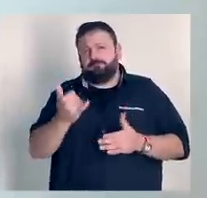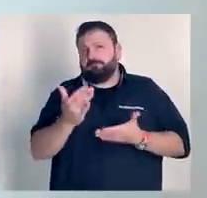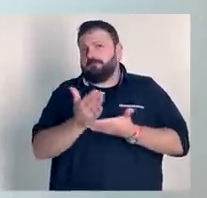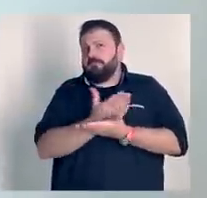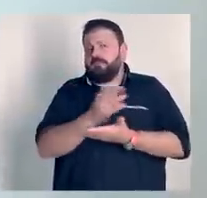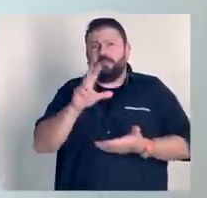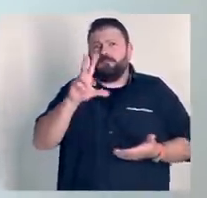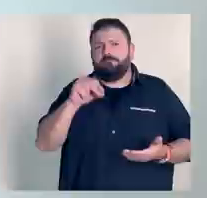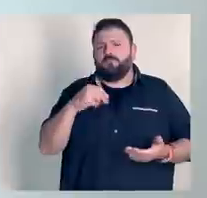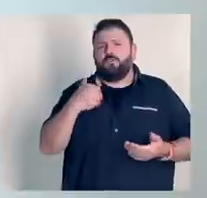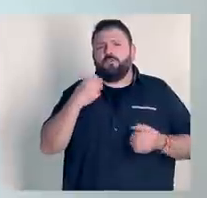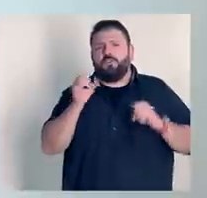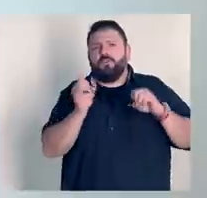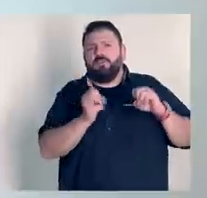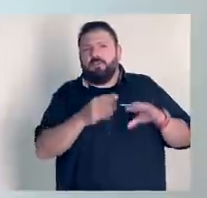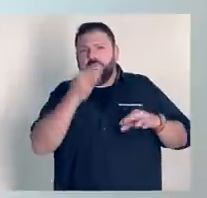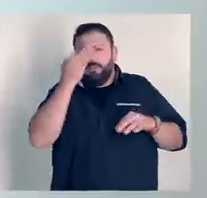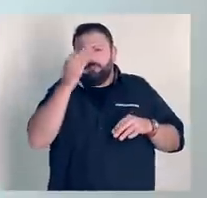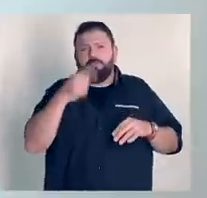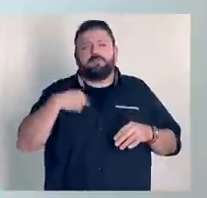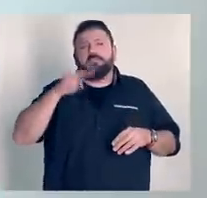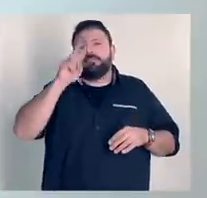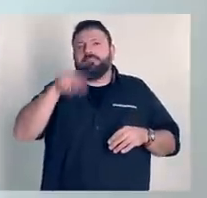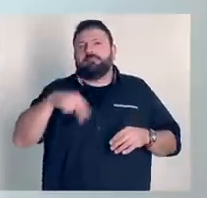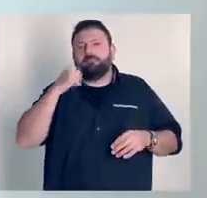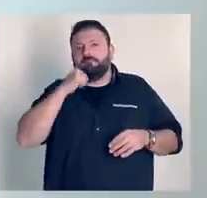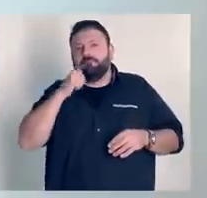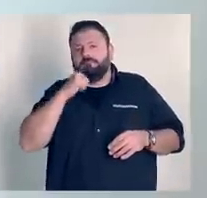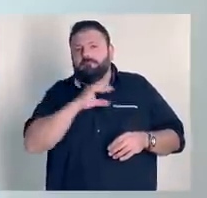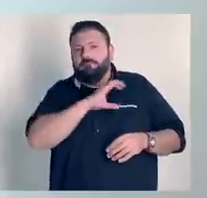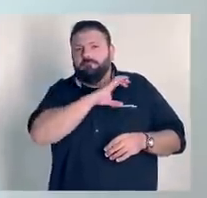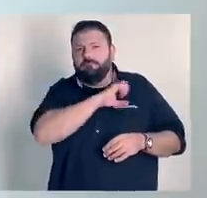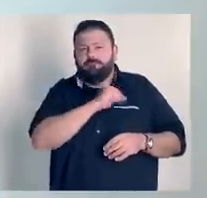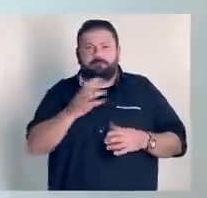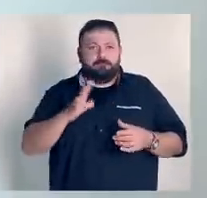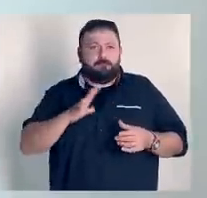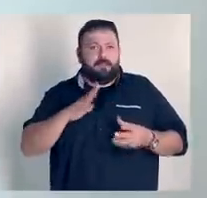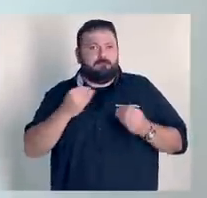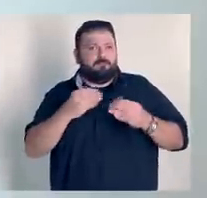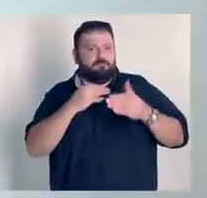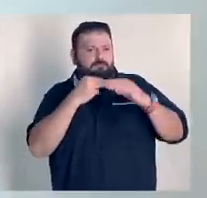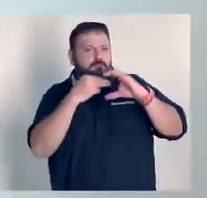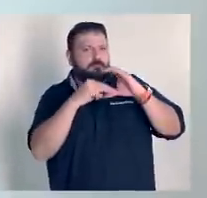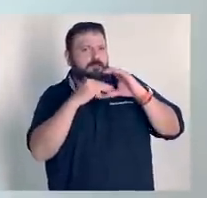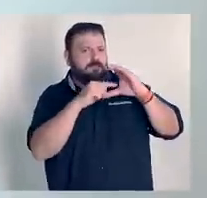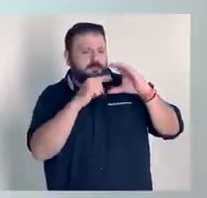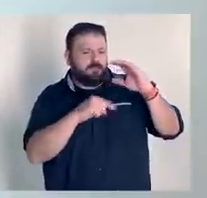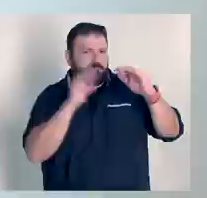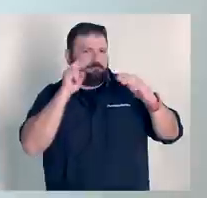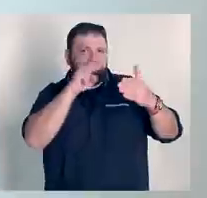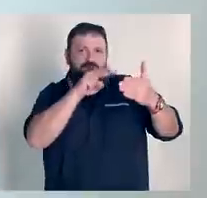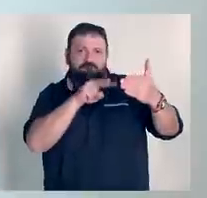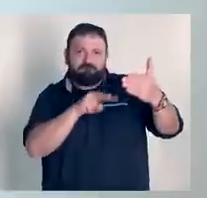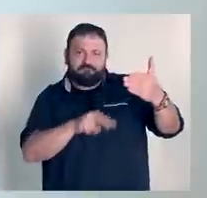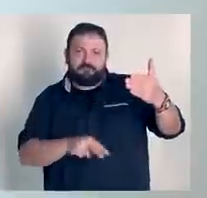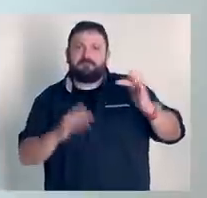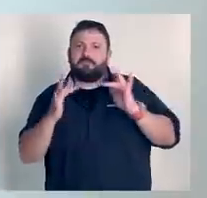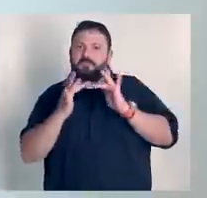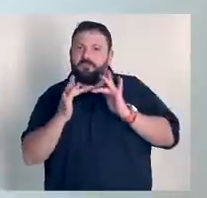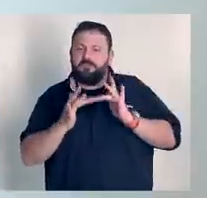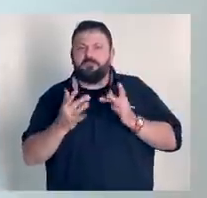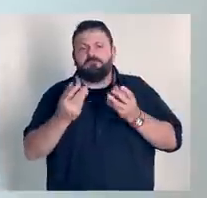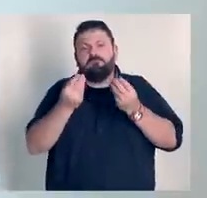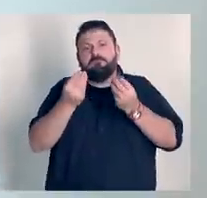lo quiero dejar pasar, como siempre me encanta. Tenemos comentarios de todos nuestros empresarios que se conectan con nosotros.